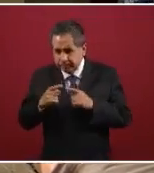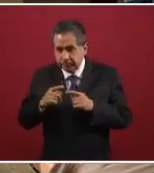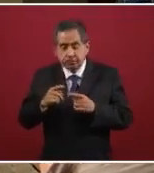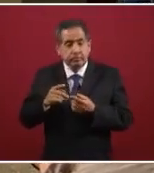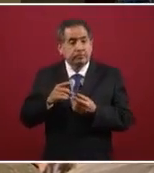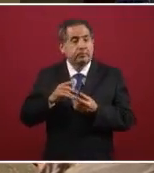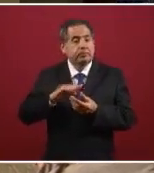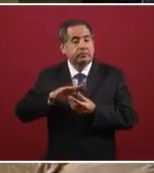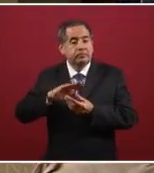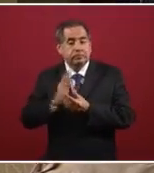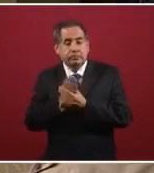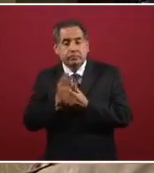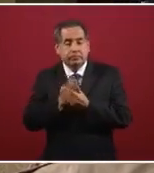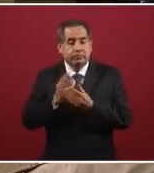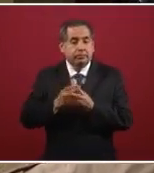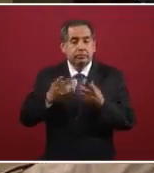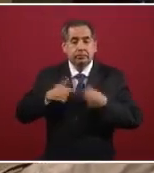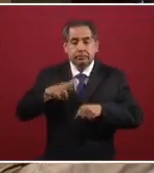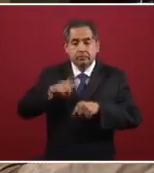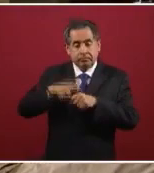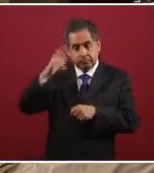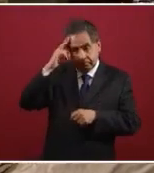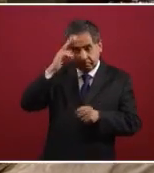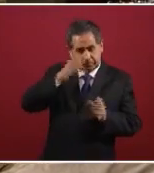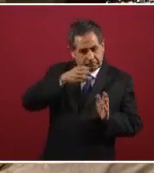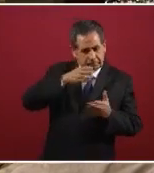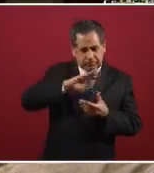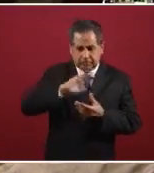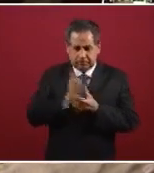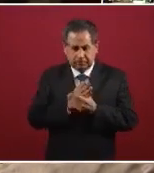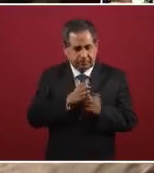archivos personales de Porfirio Díaz. Ya se sabía